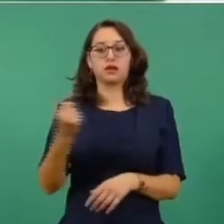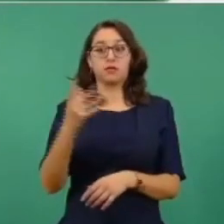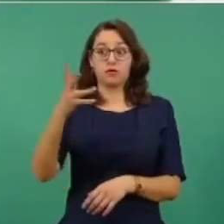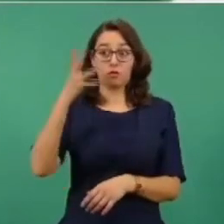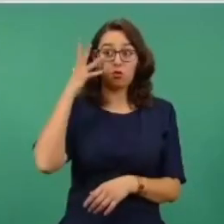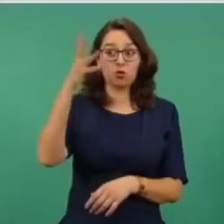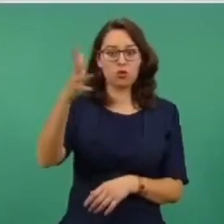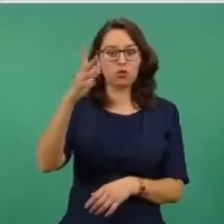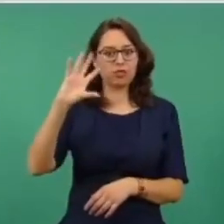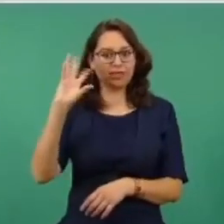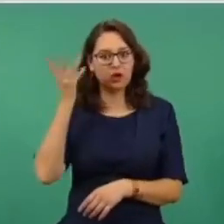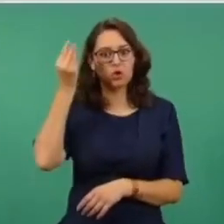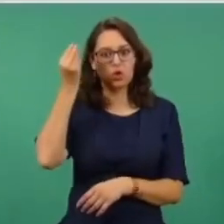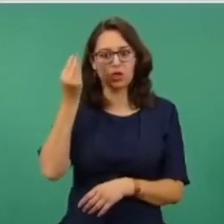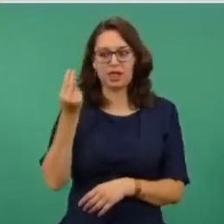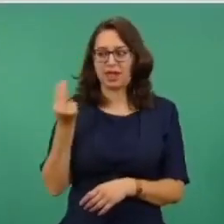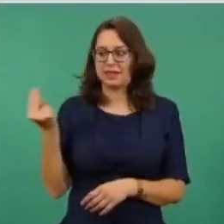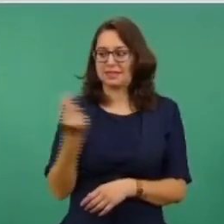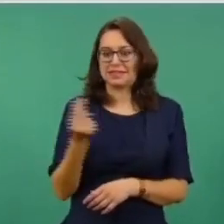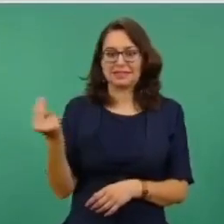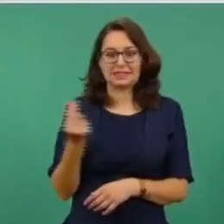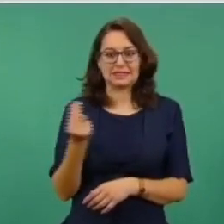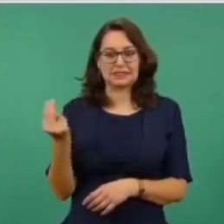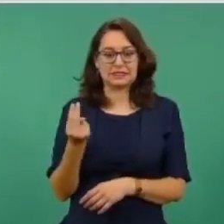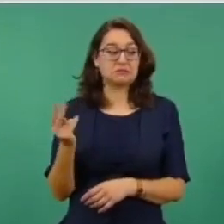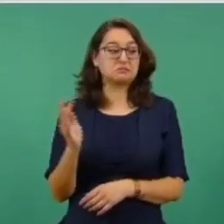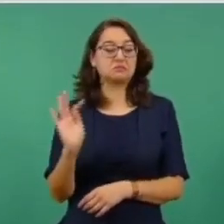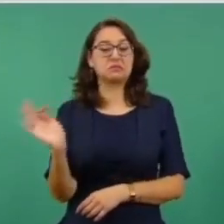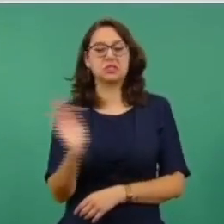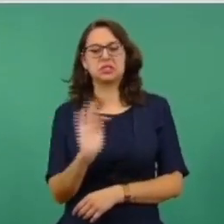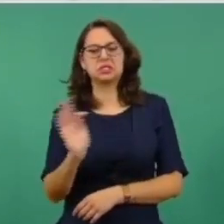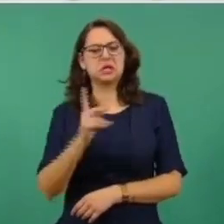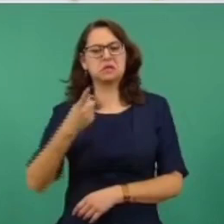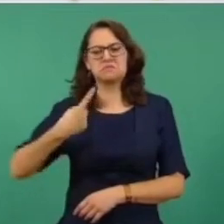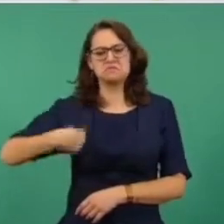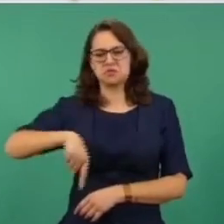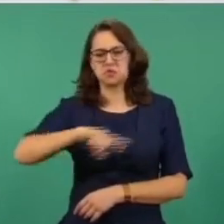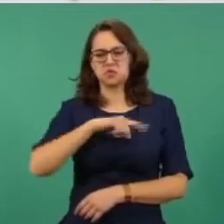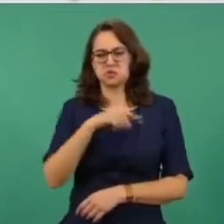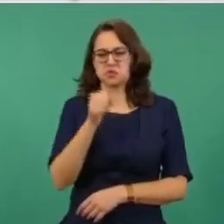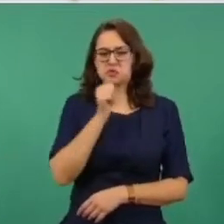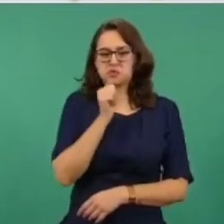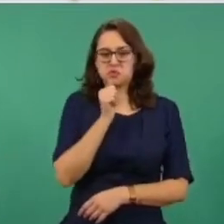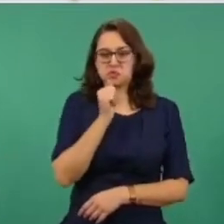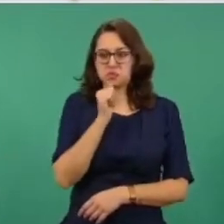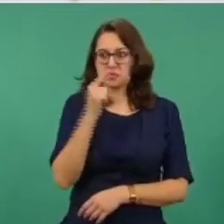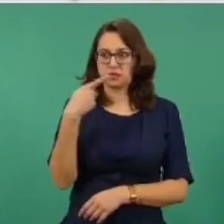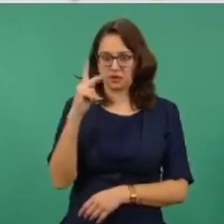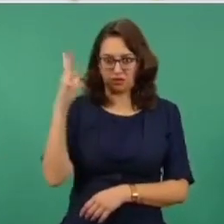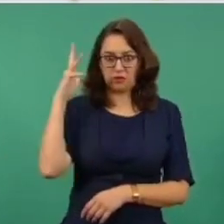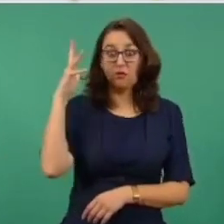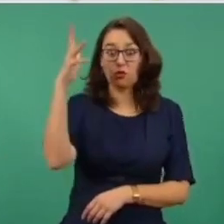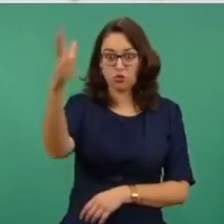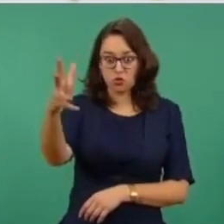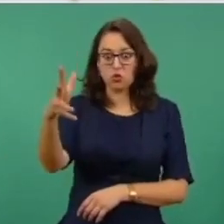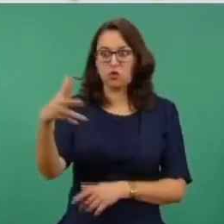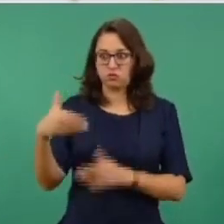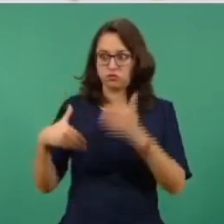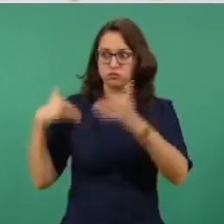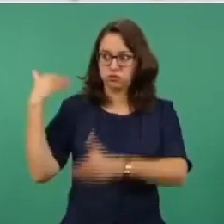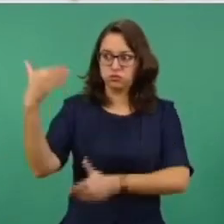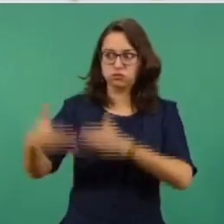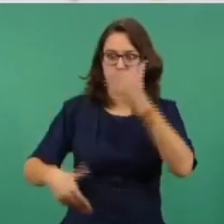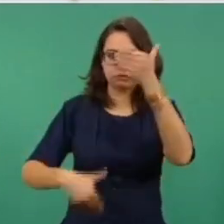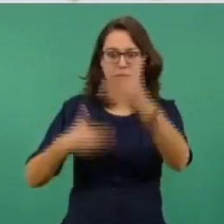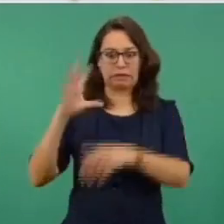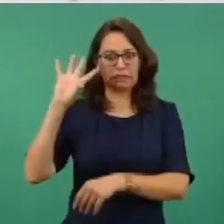futuro. A lo mejor ya no lo vamos a ver nosotros, pero es para las nuevas generaciones, para